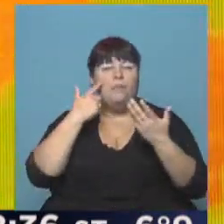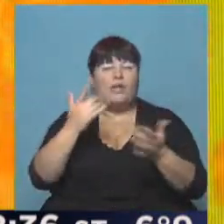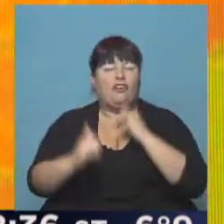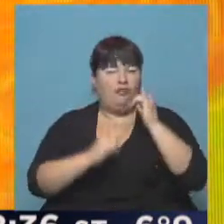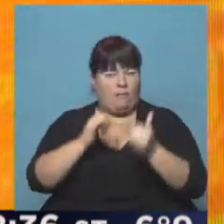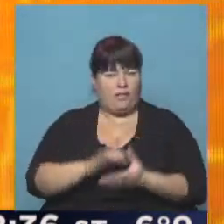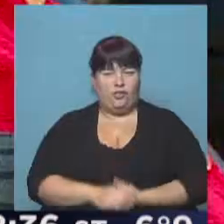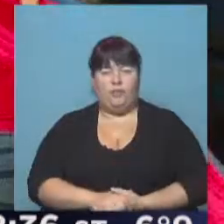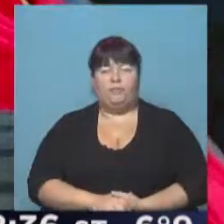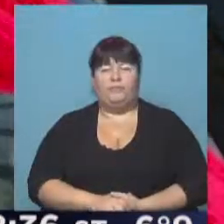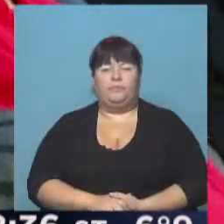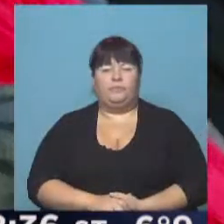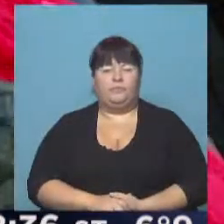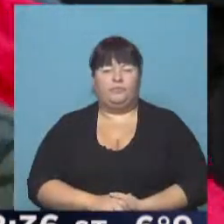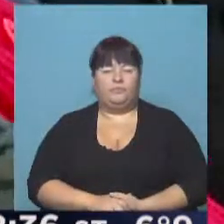informe.